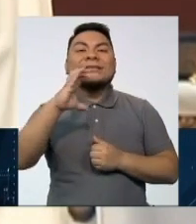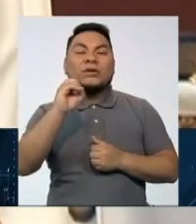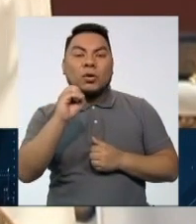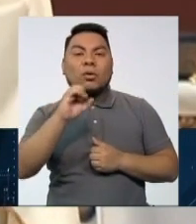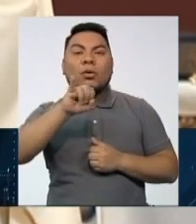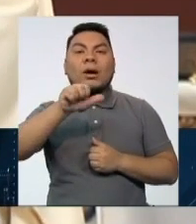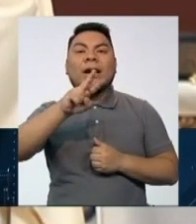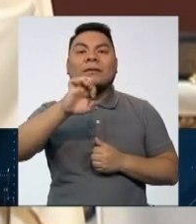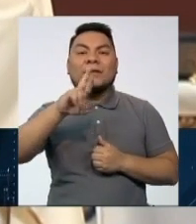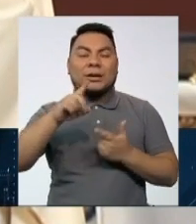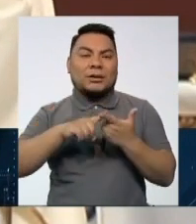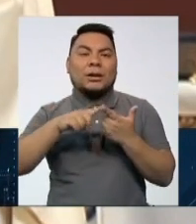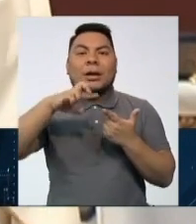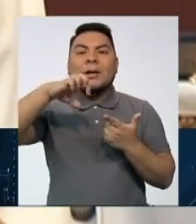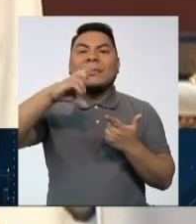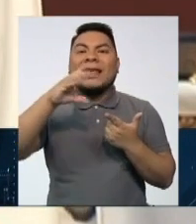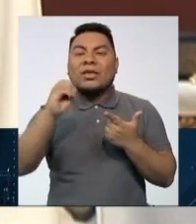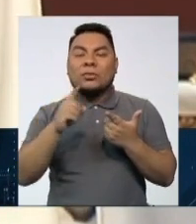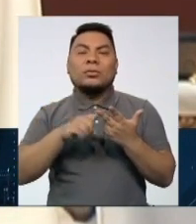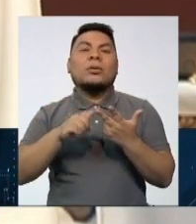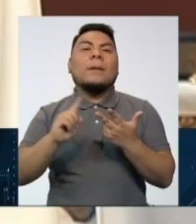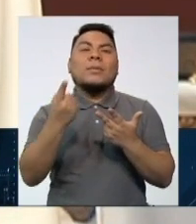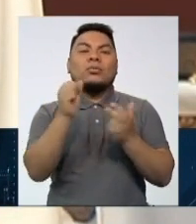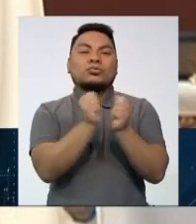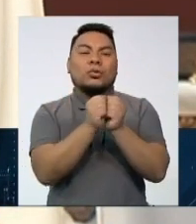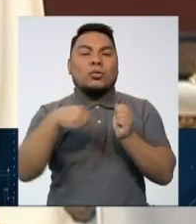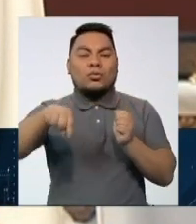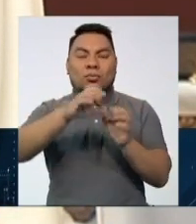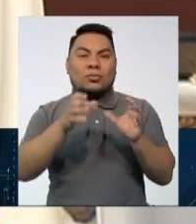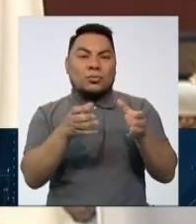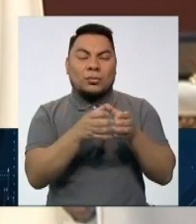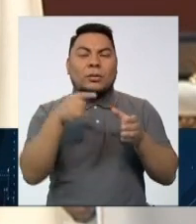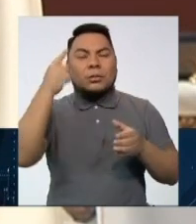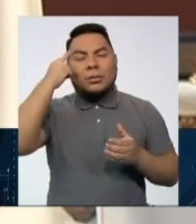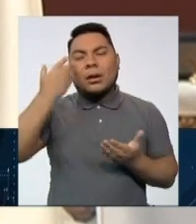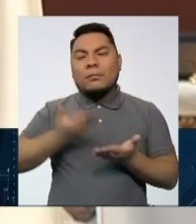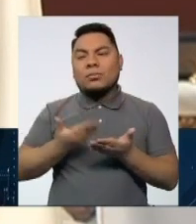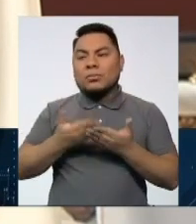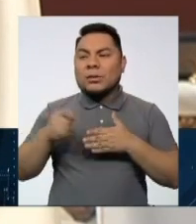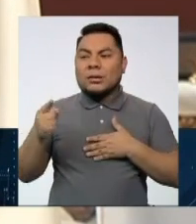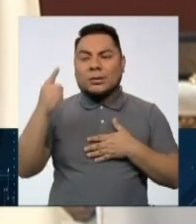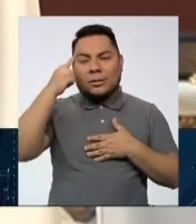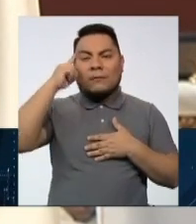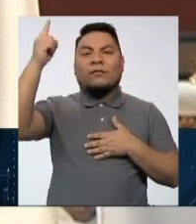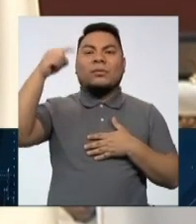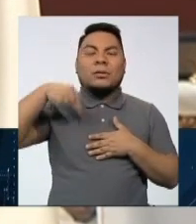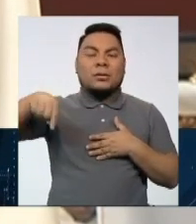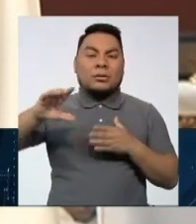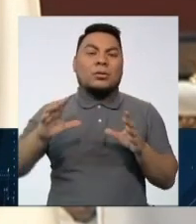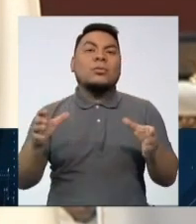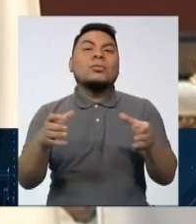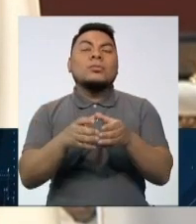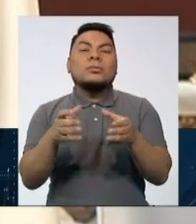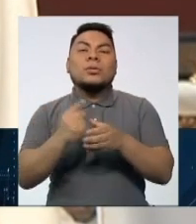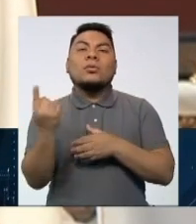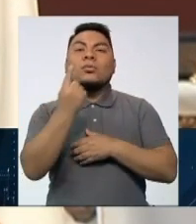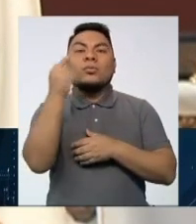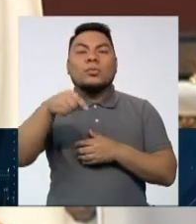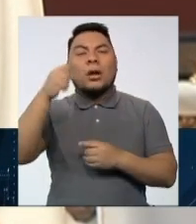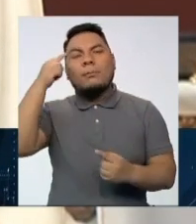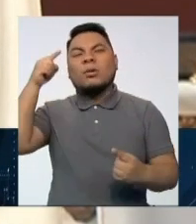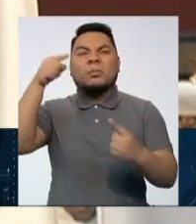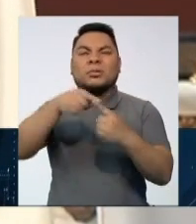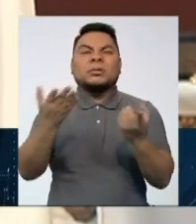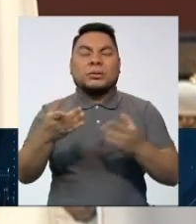Pedro Fabro y los primeros compañeros, se propone a fundar una compañía cuyo único fin